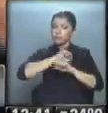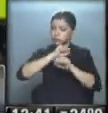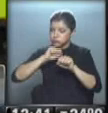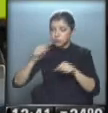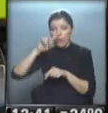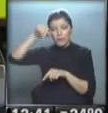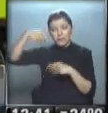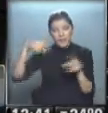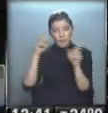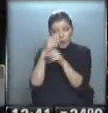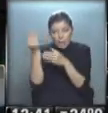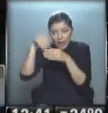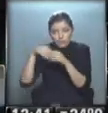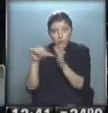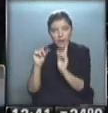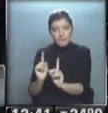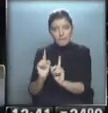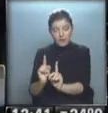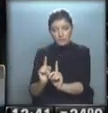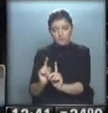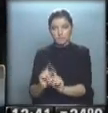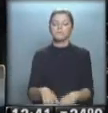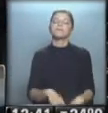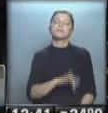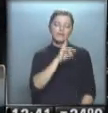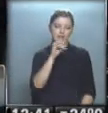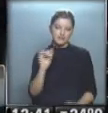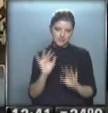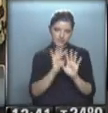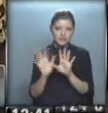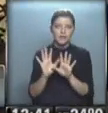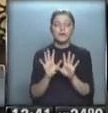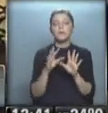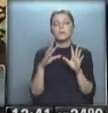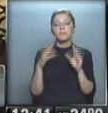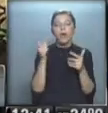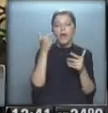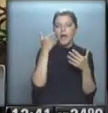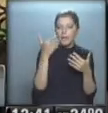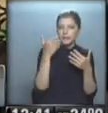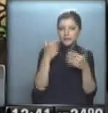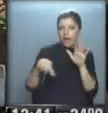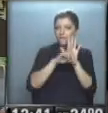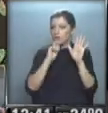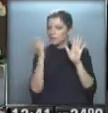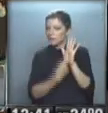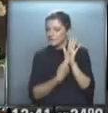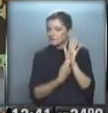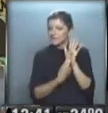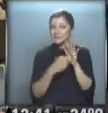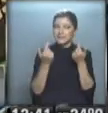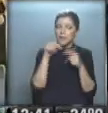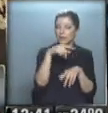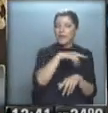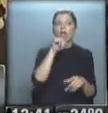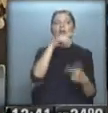interno. La capacidad, porque vos decías la capacidad de violar la ley, sí, es la capacidad de la gran potencia hegemónica, justamente, de estar por